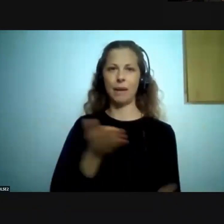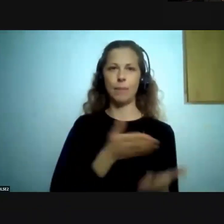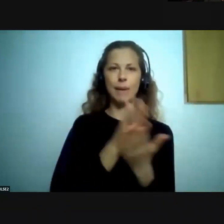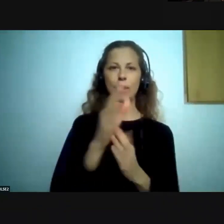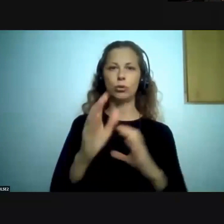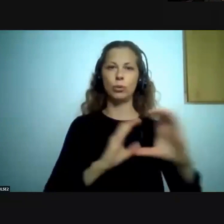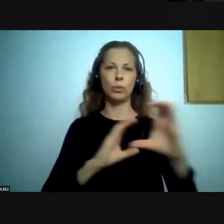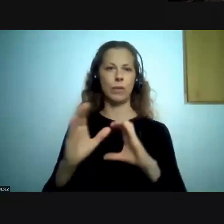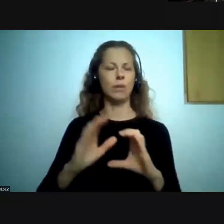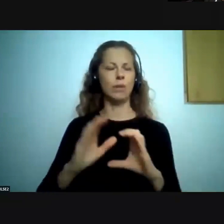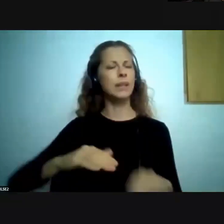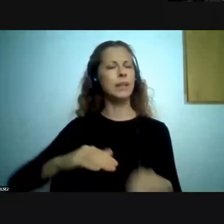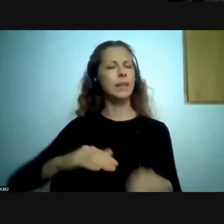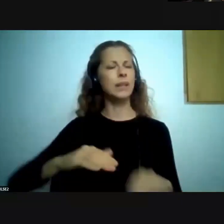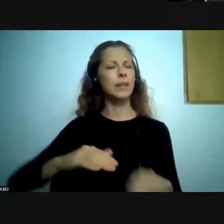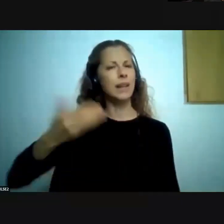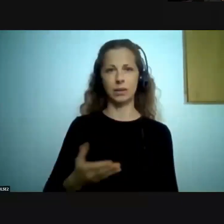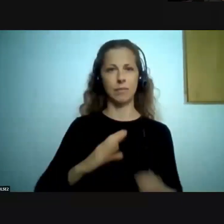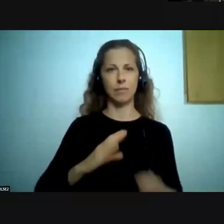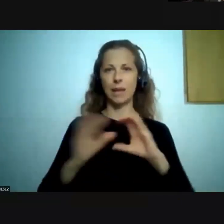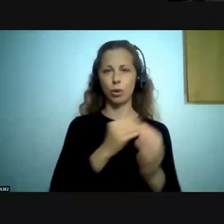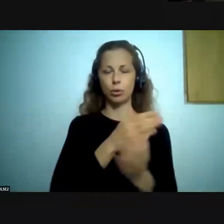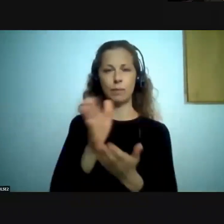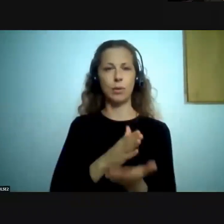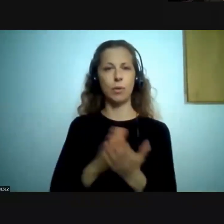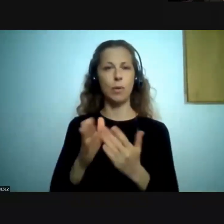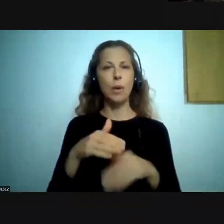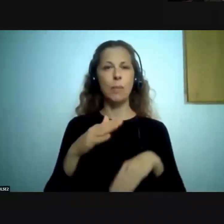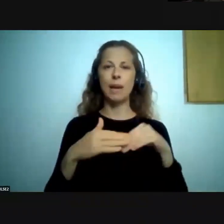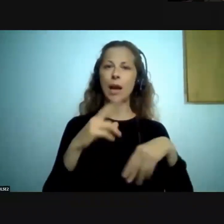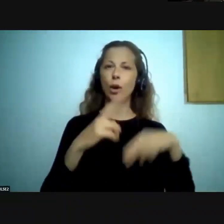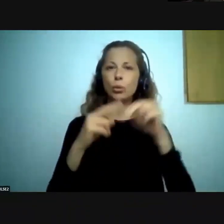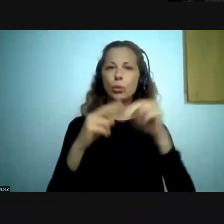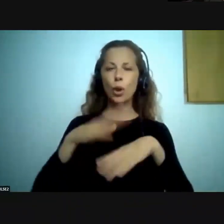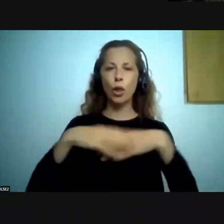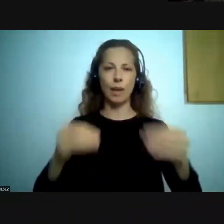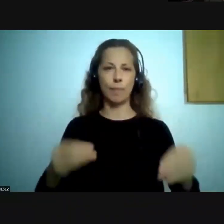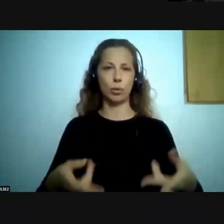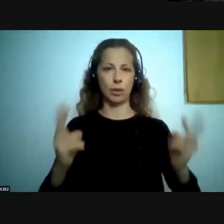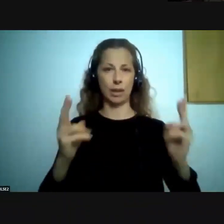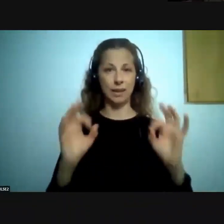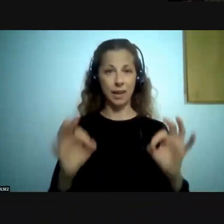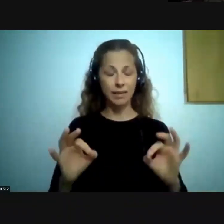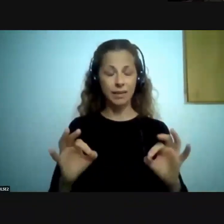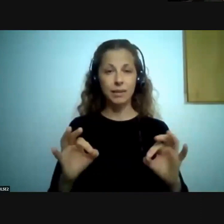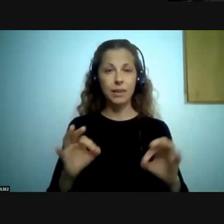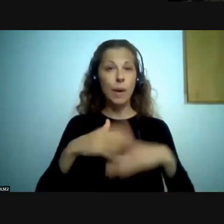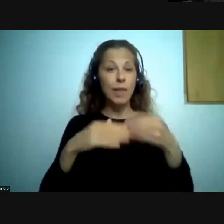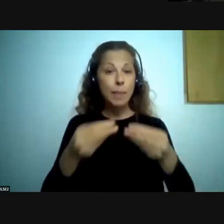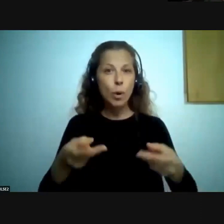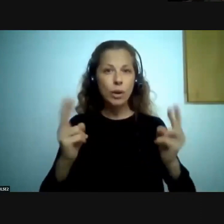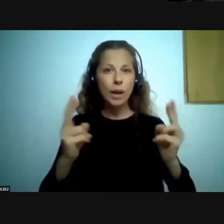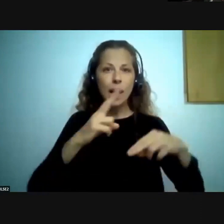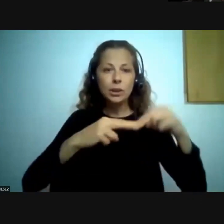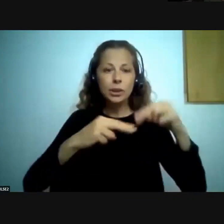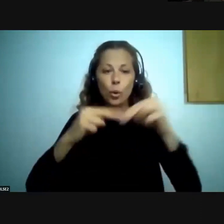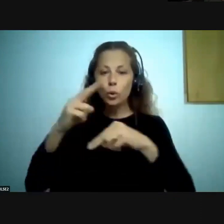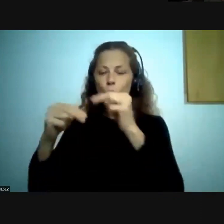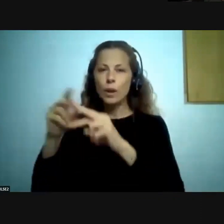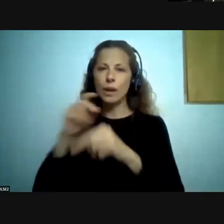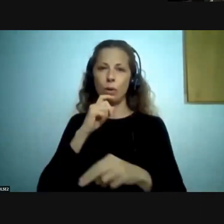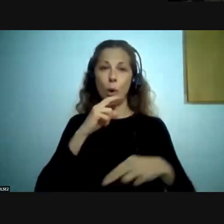parte de la construcción democrática. Una democracia no puede estar asentada ni basada en la mentira, que